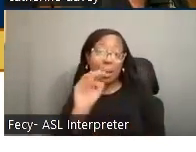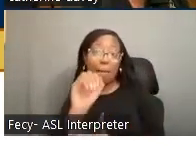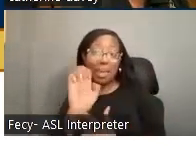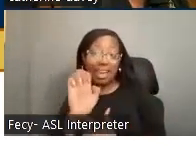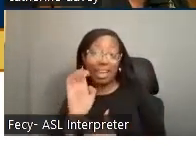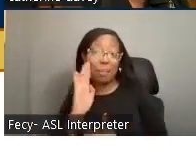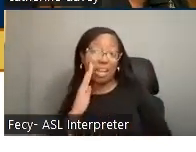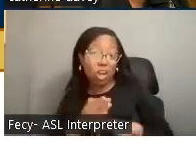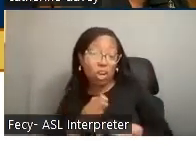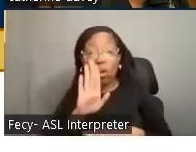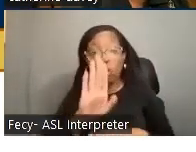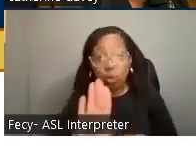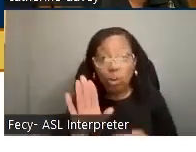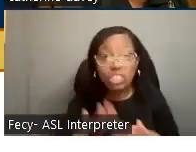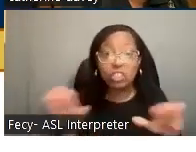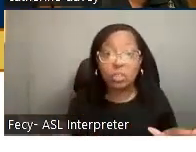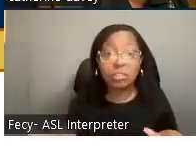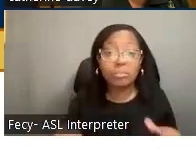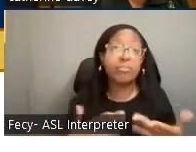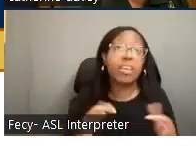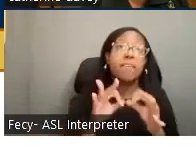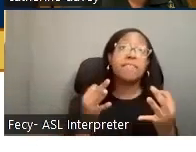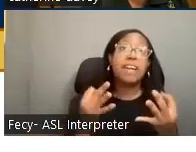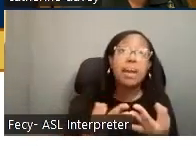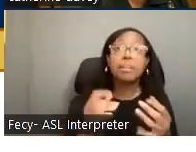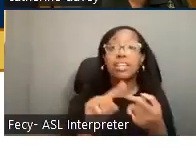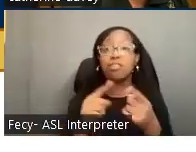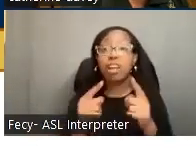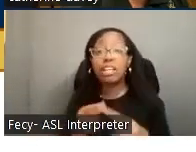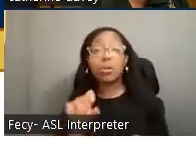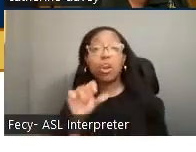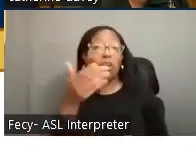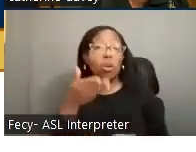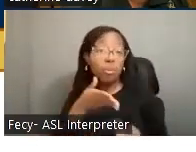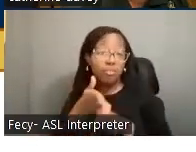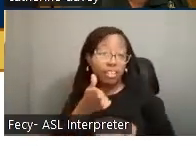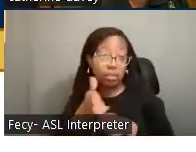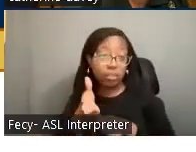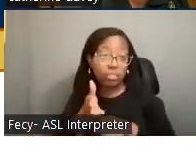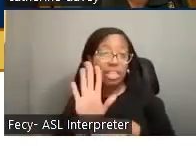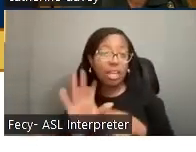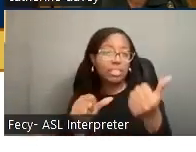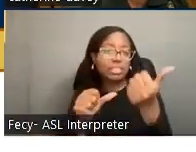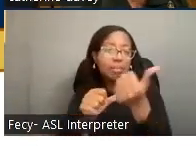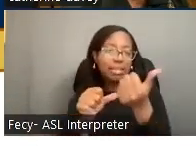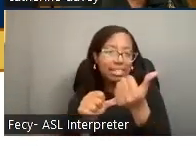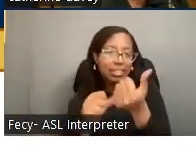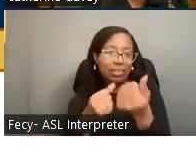May, que son los consultores de confianza. Estamos hablando de amigos, familiares, profesionales para